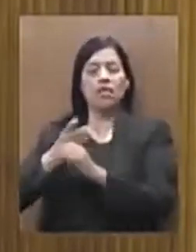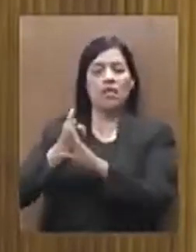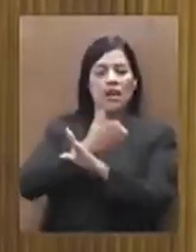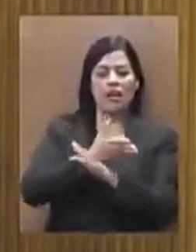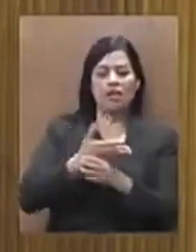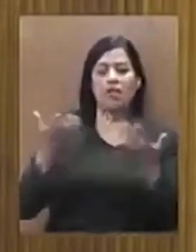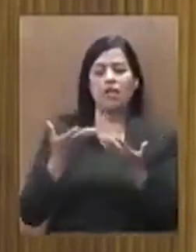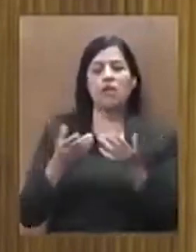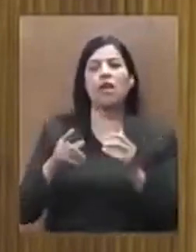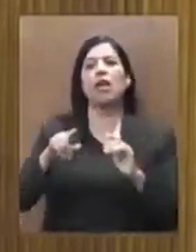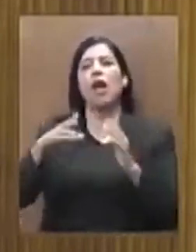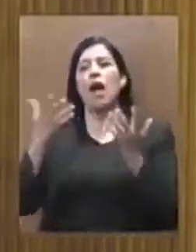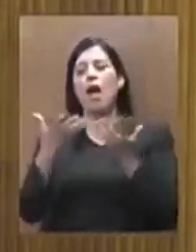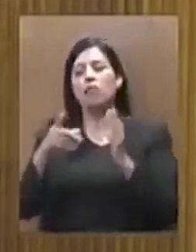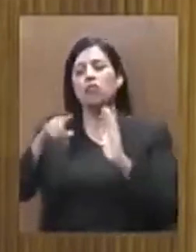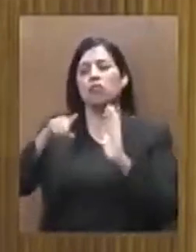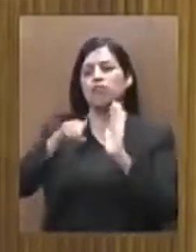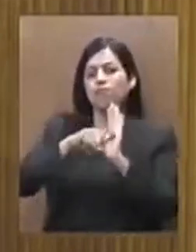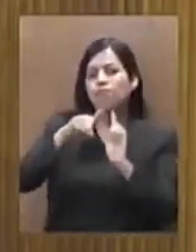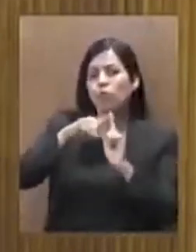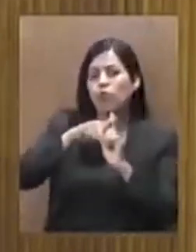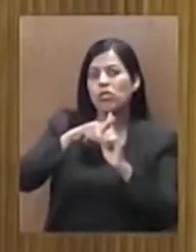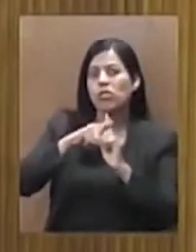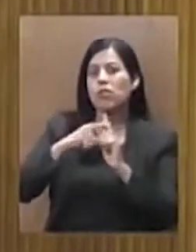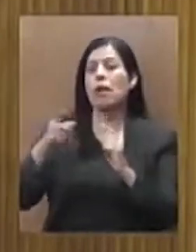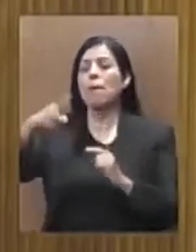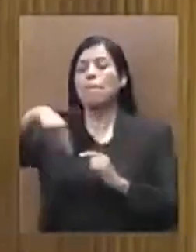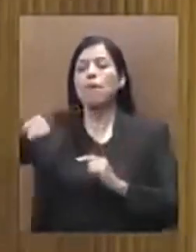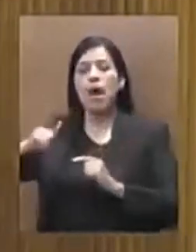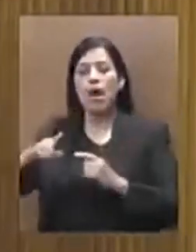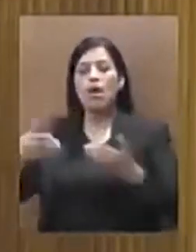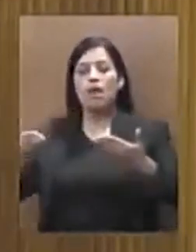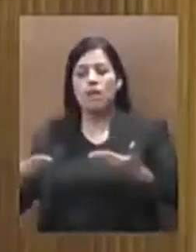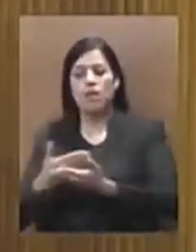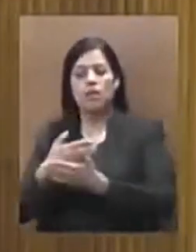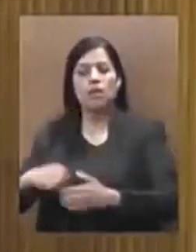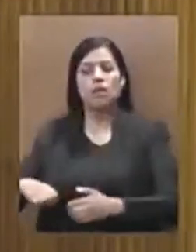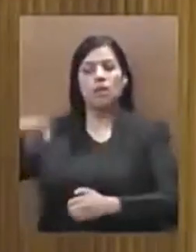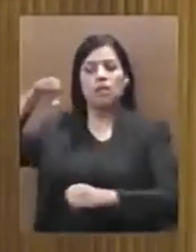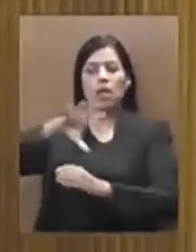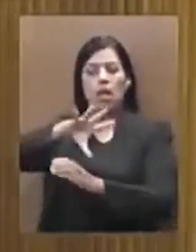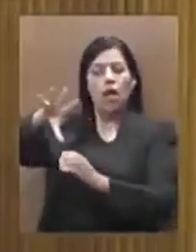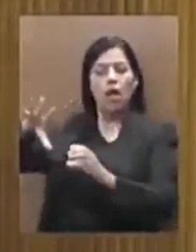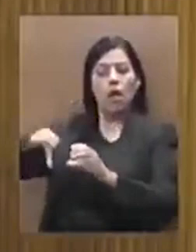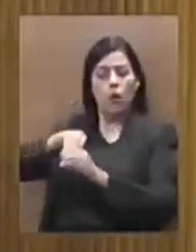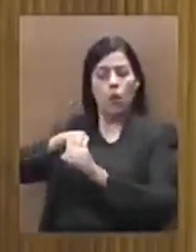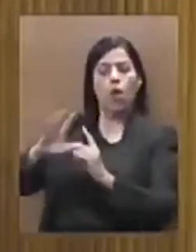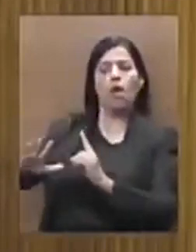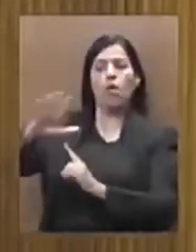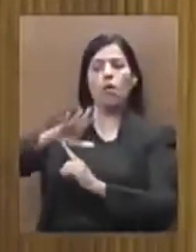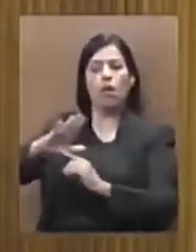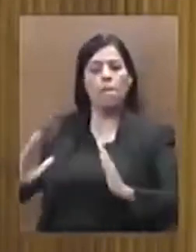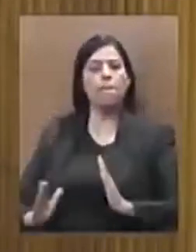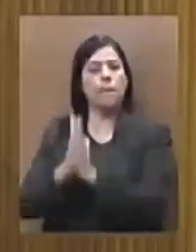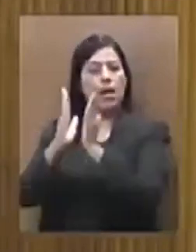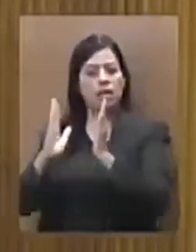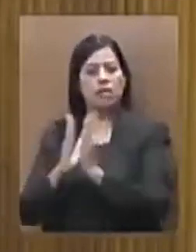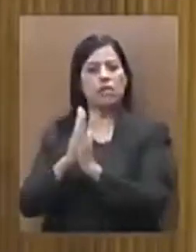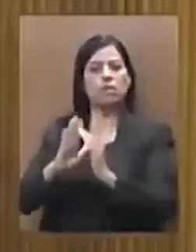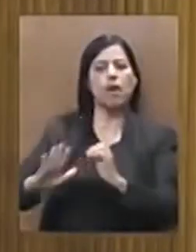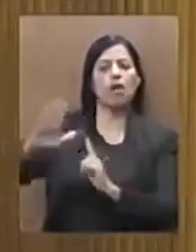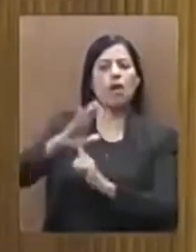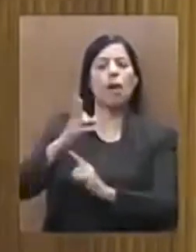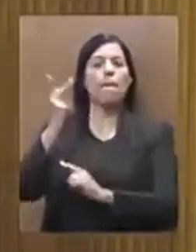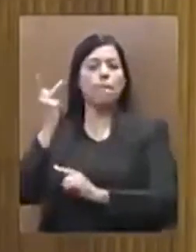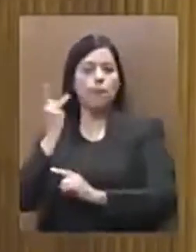acciones afirmativas para que estos puedan nacer crecer y vivir en un entorno que le permita participar plenamente en la vida política